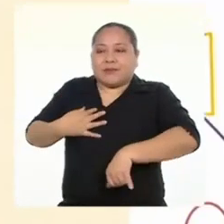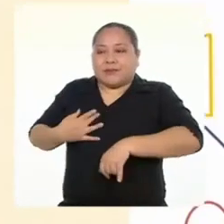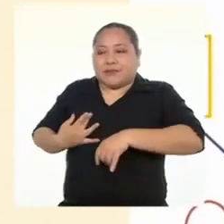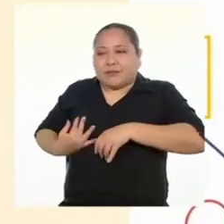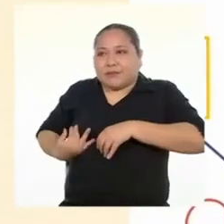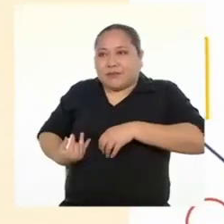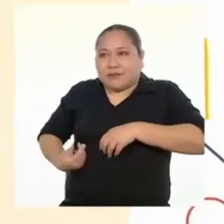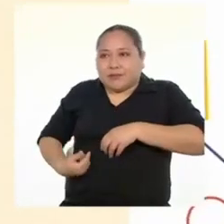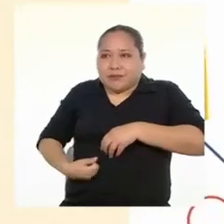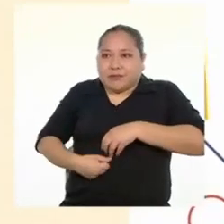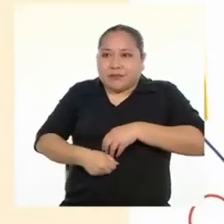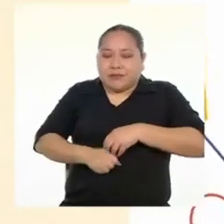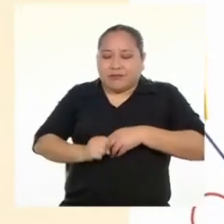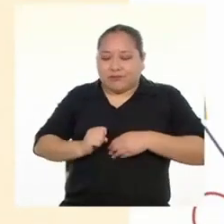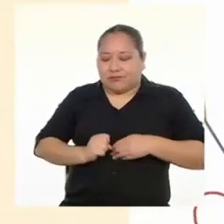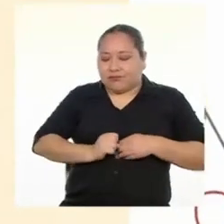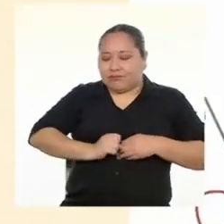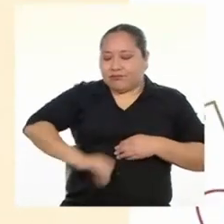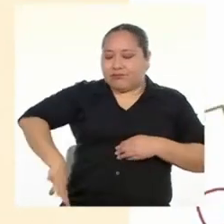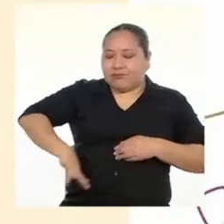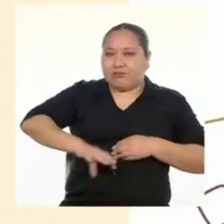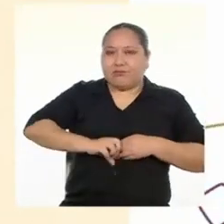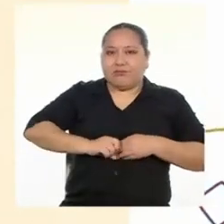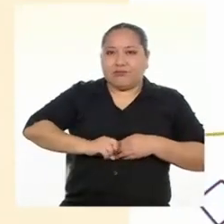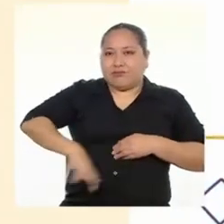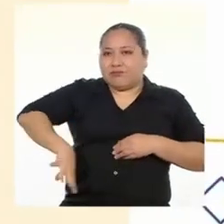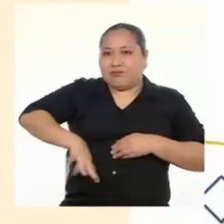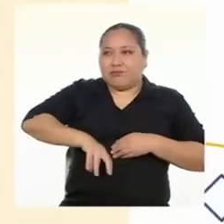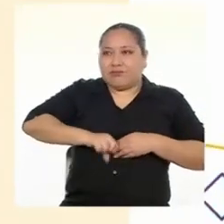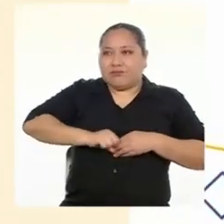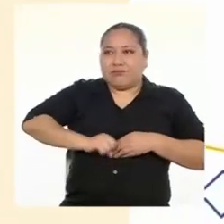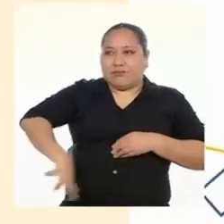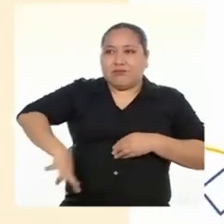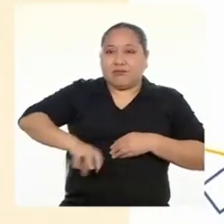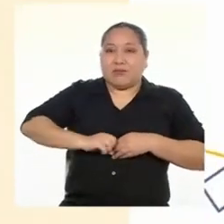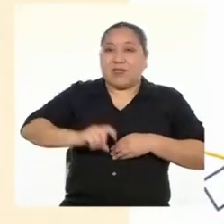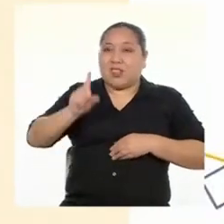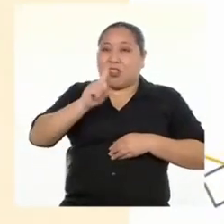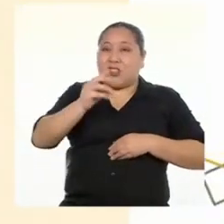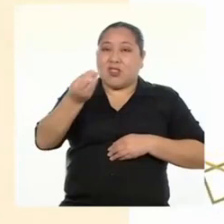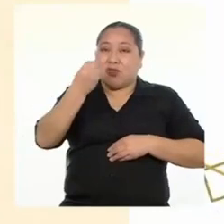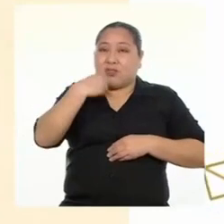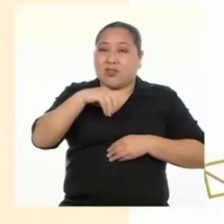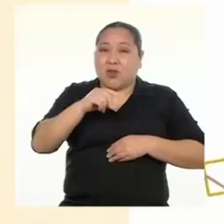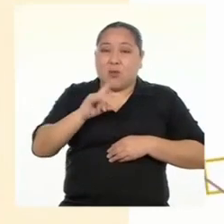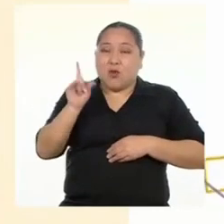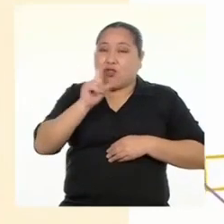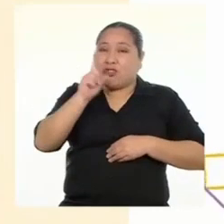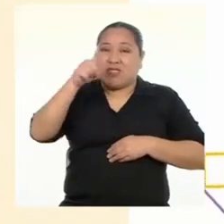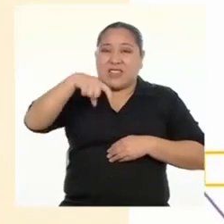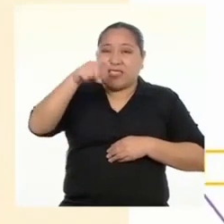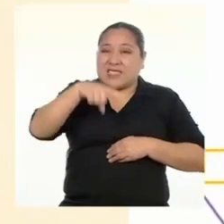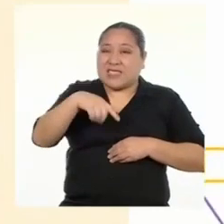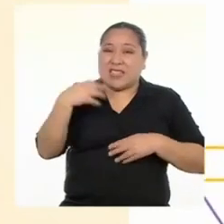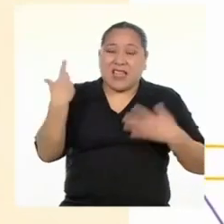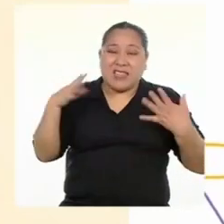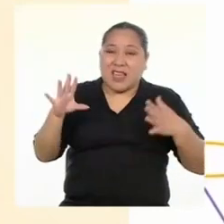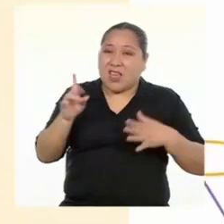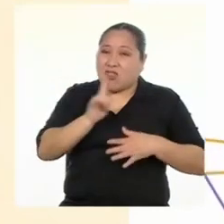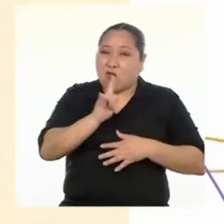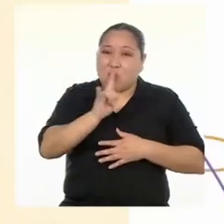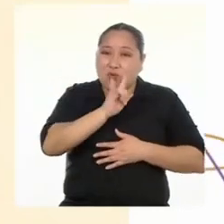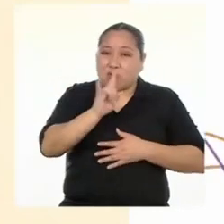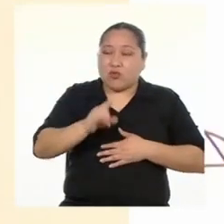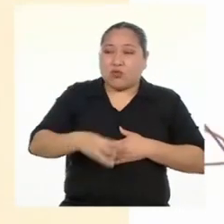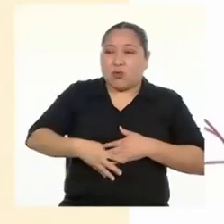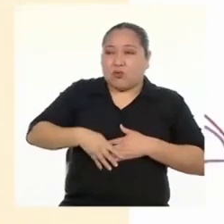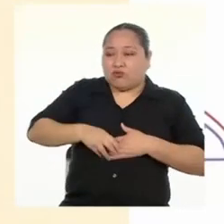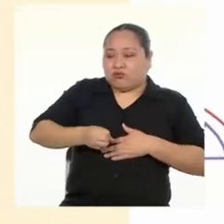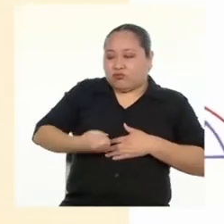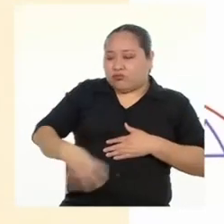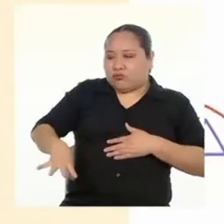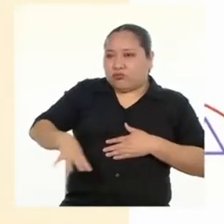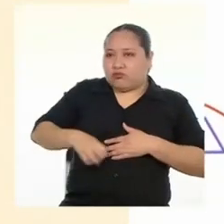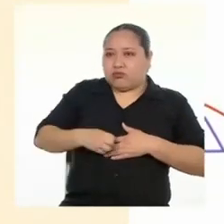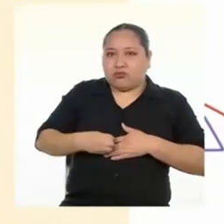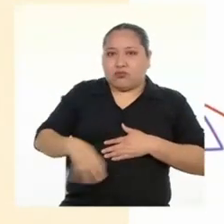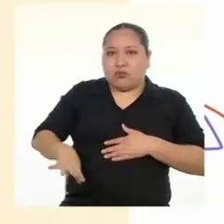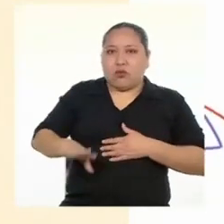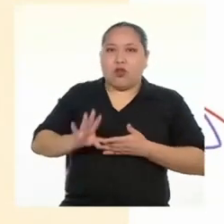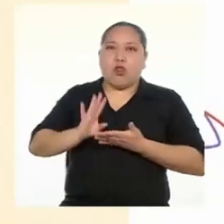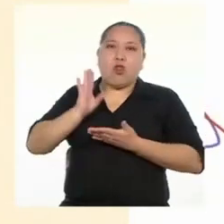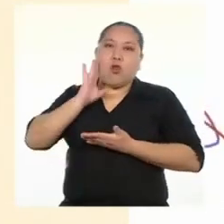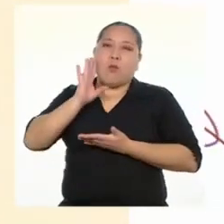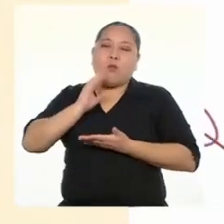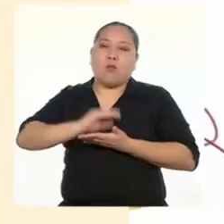expulsión, que consiste en la eliminación de sustancias que no son digeridas o no son necesarias para el cuerpo. Ahora podemos empezar a